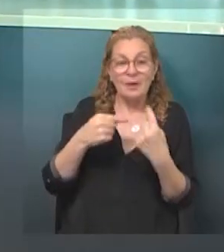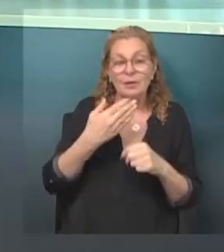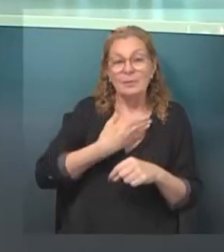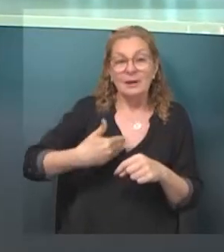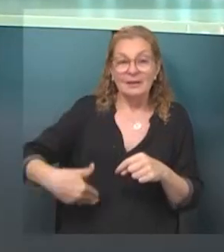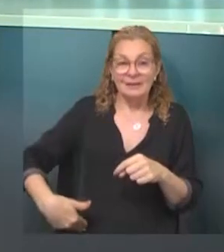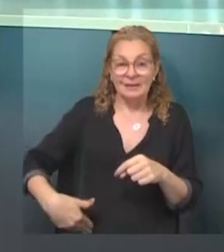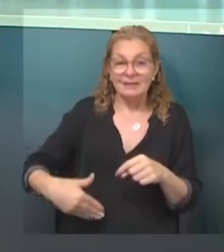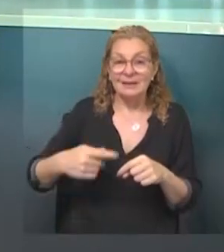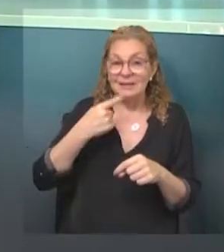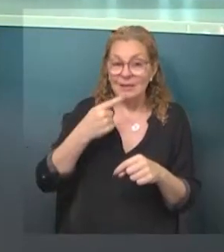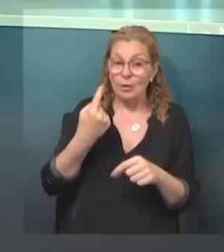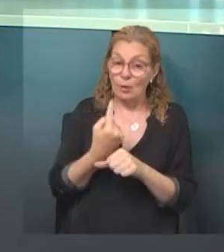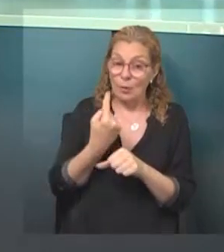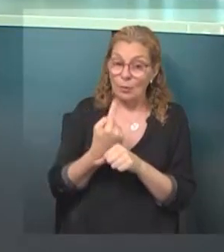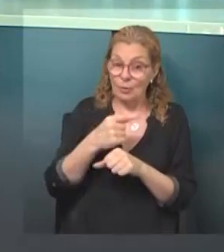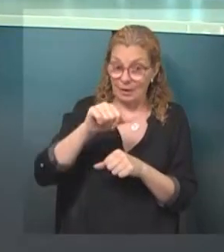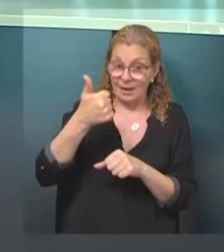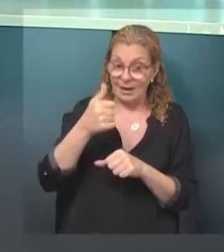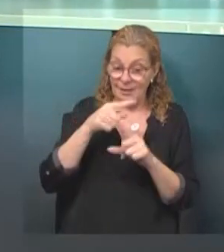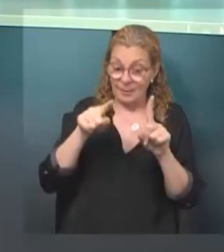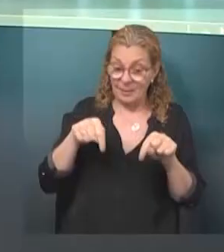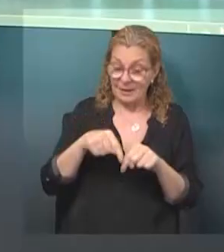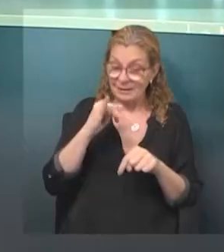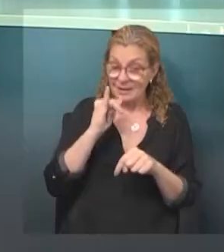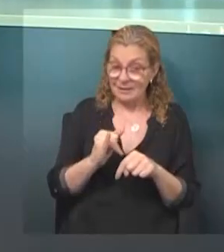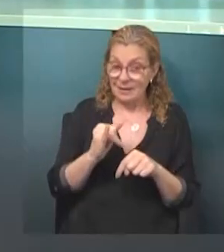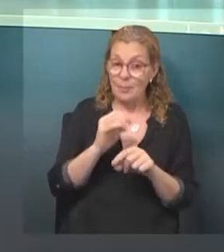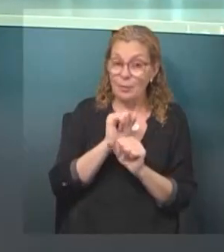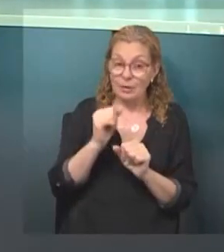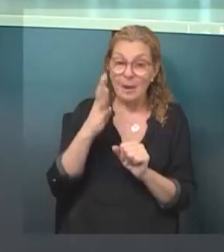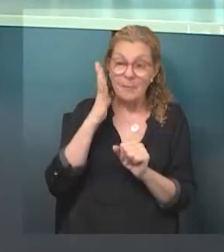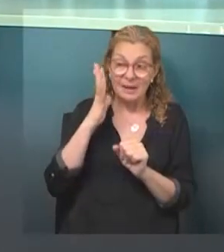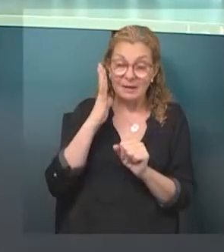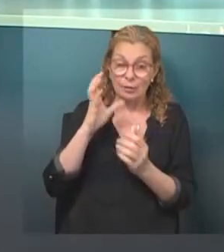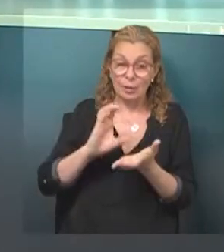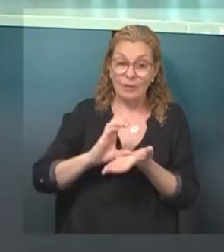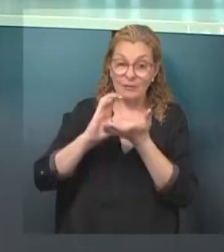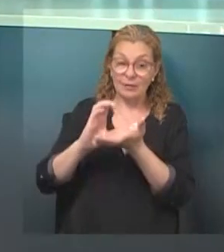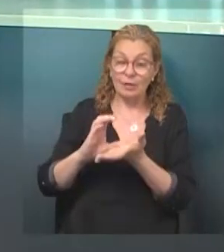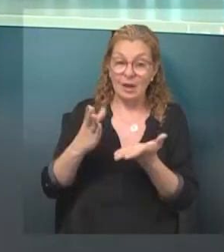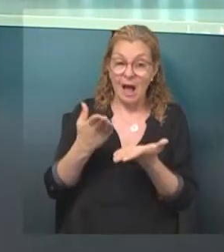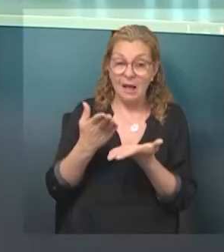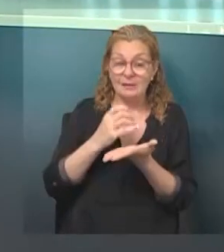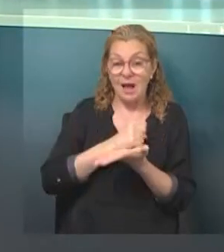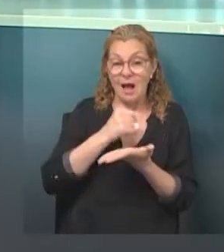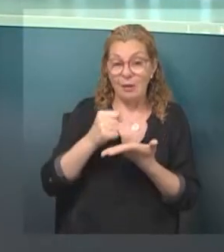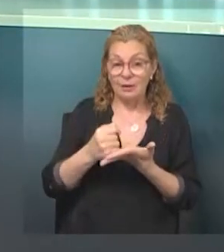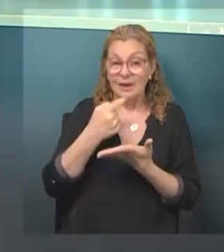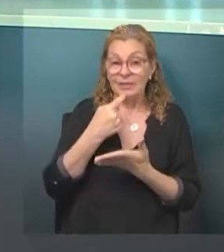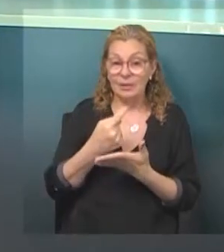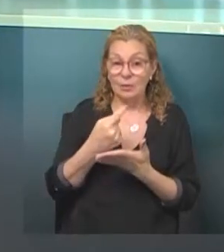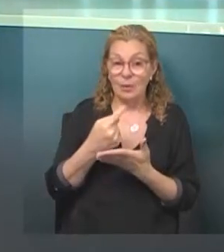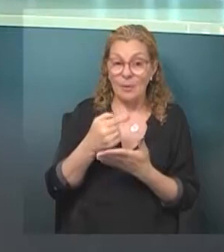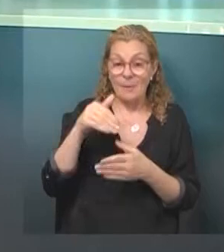gremial dijo que una eventual victoria de la papeleta del sí pondría en riesgo inversiones que hasta el momento según la cuenta que hizo han